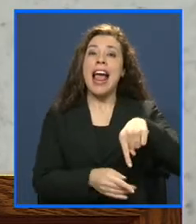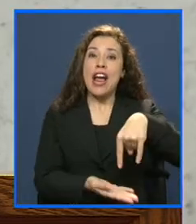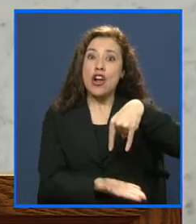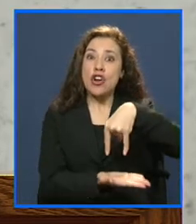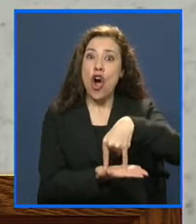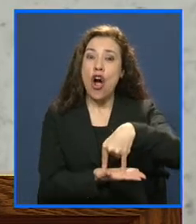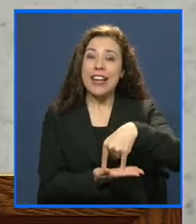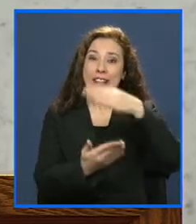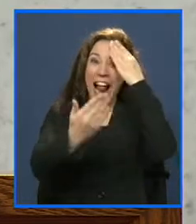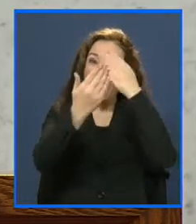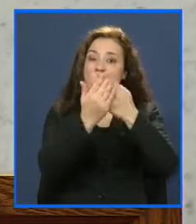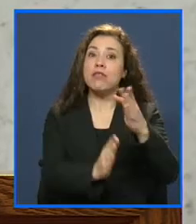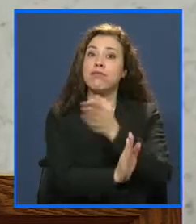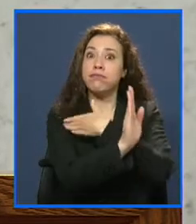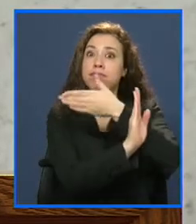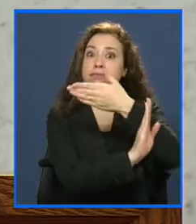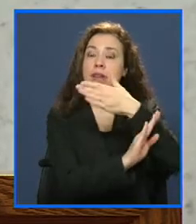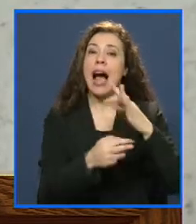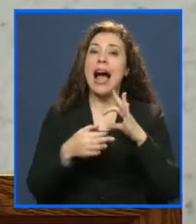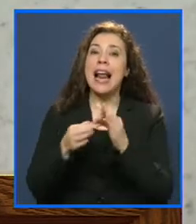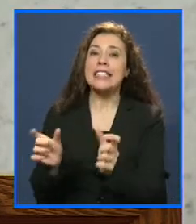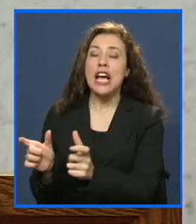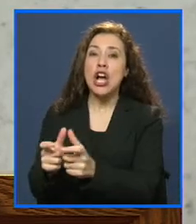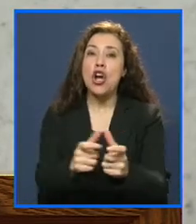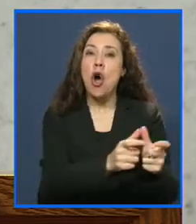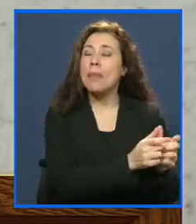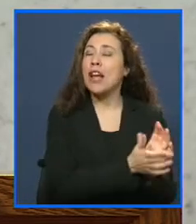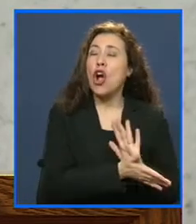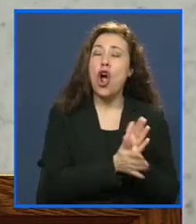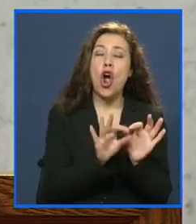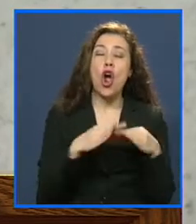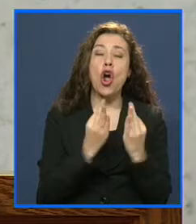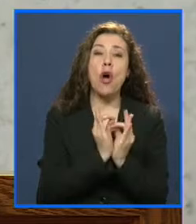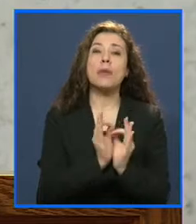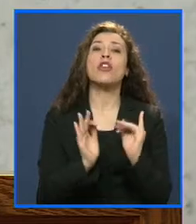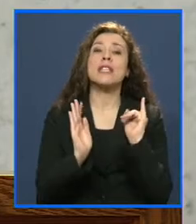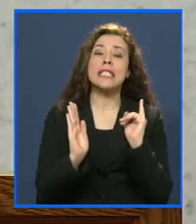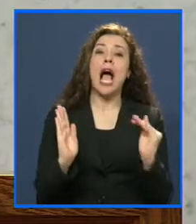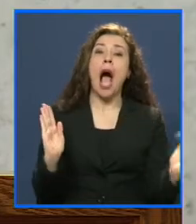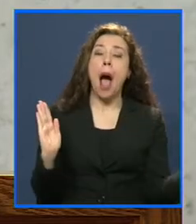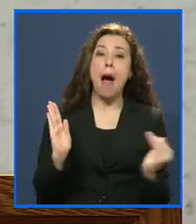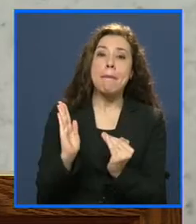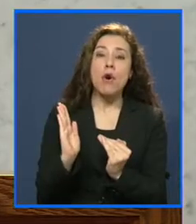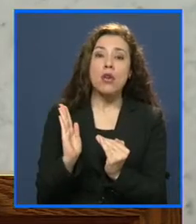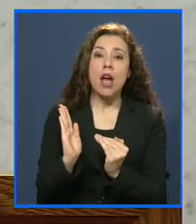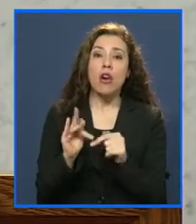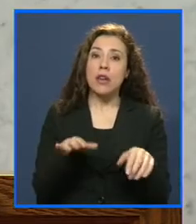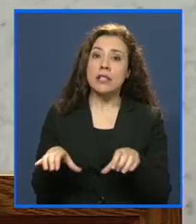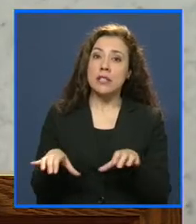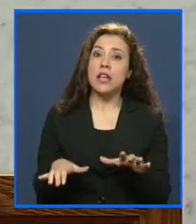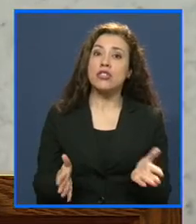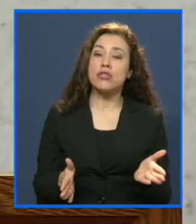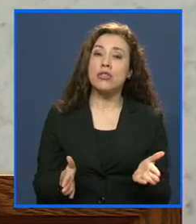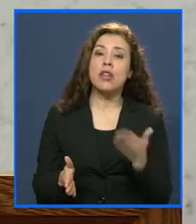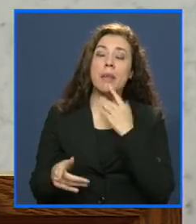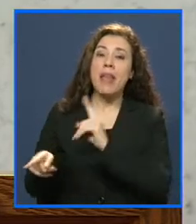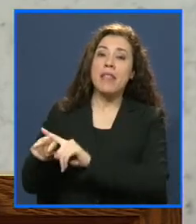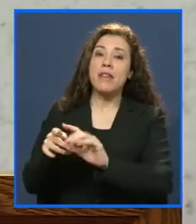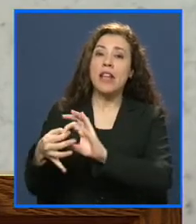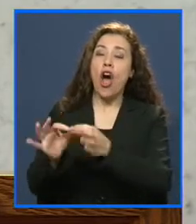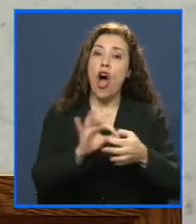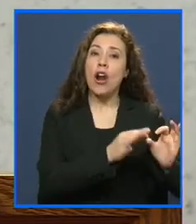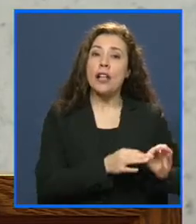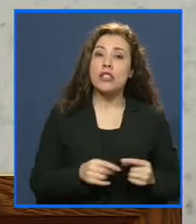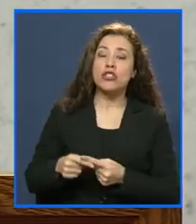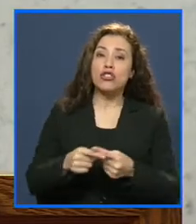quiero agradecer a los comités de manera transversal que respaldaron esta acción y a las múltiples organizaciones de la sociedad